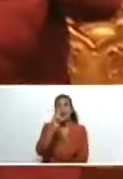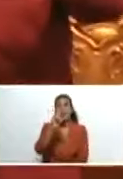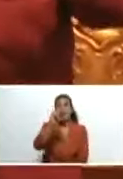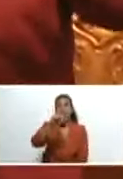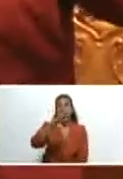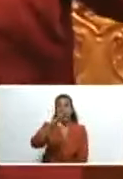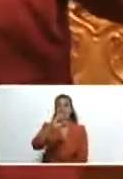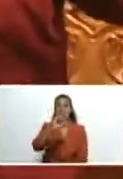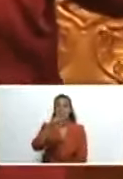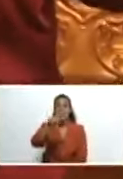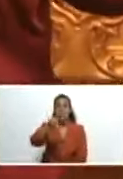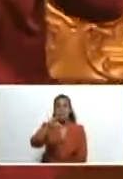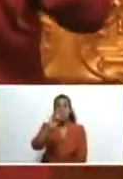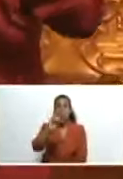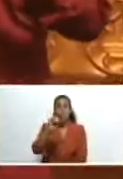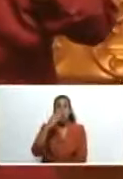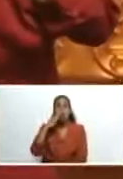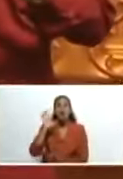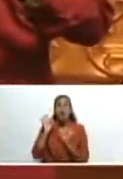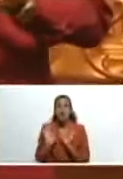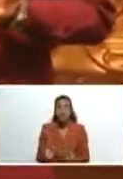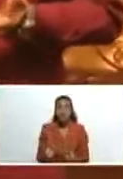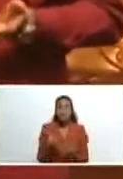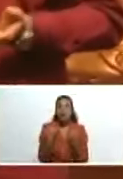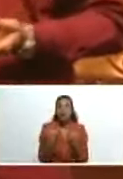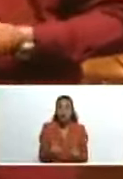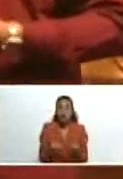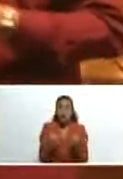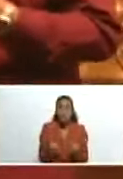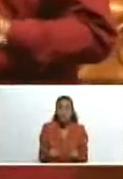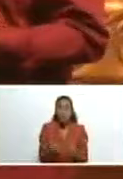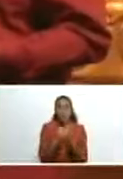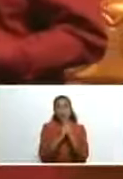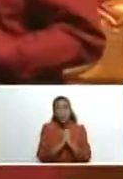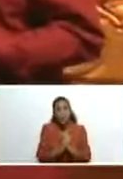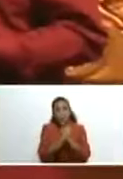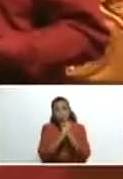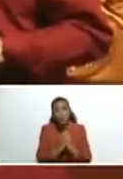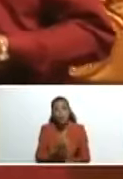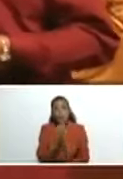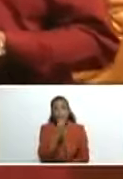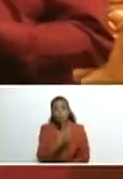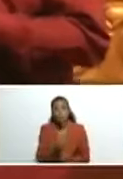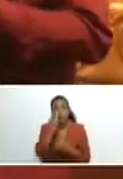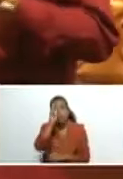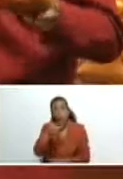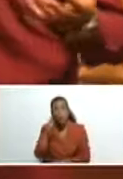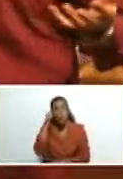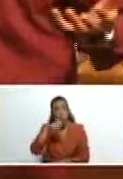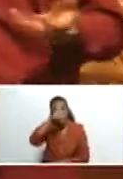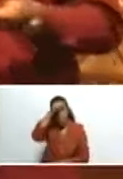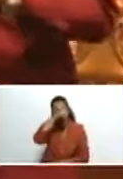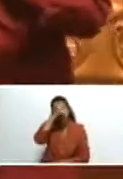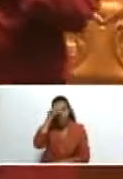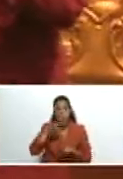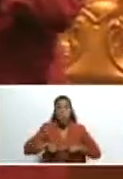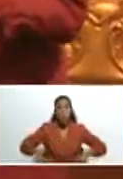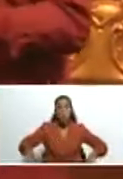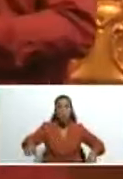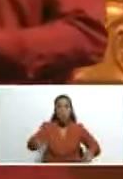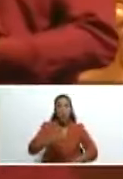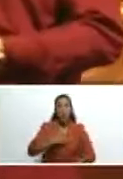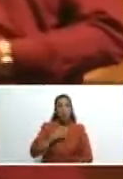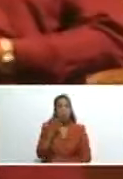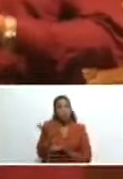padre Numa ahora oficia. ¿Ah? Hace sus buenos oficios. Así que estamos en un lugar donde se siente